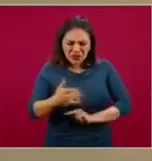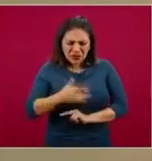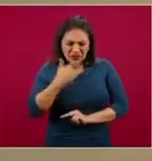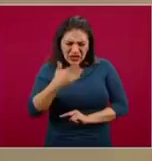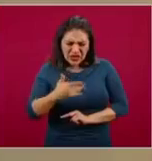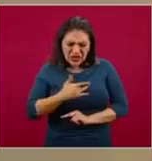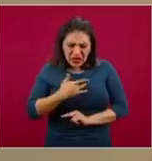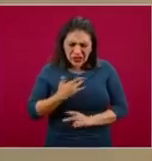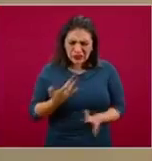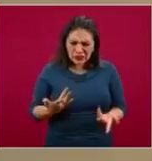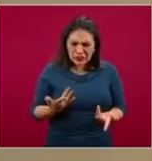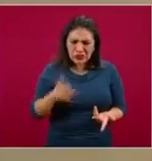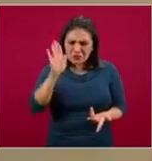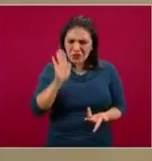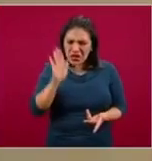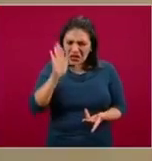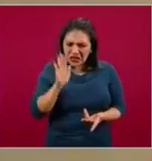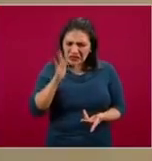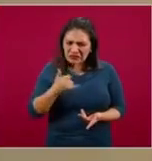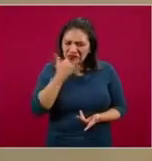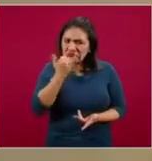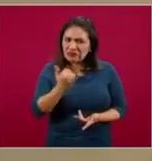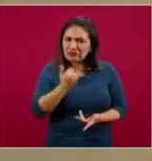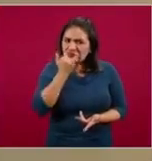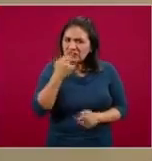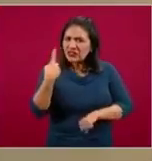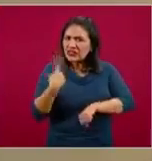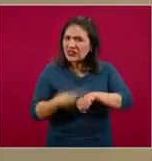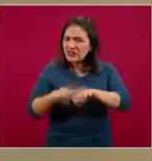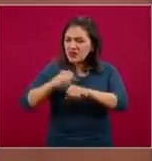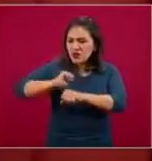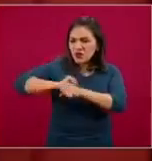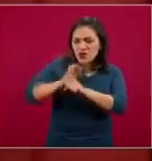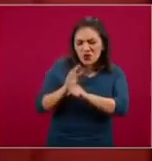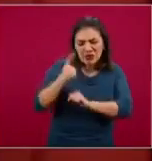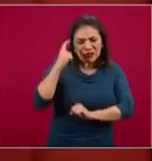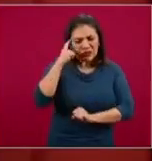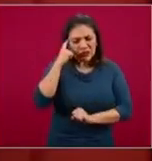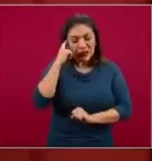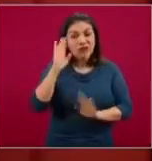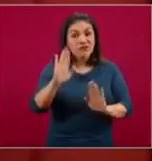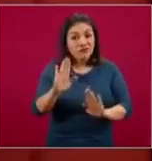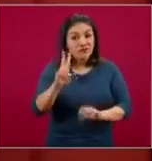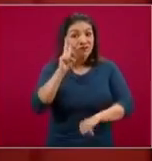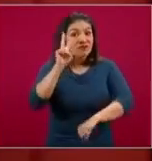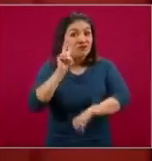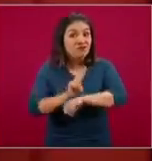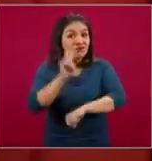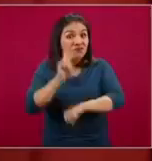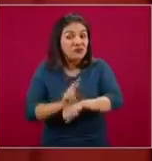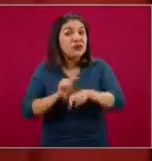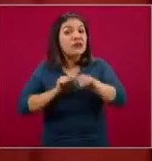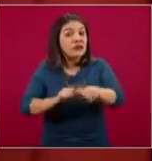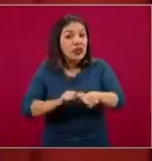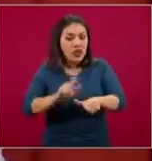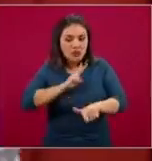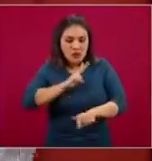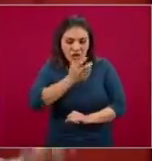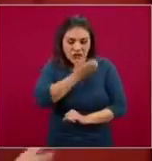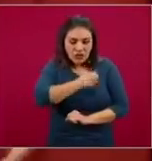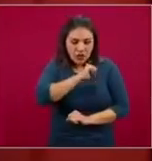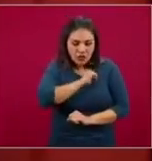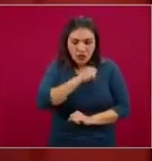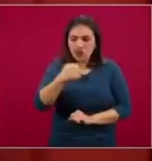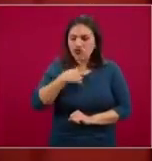cuadro compatible con la enfermedad COVID, tengo que vigilar y seguir vigilando mi salud,